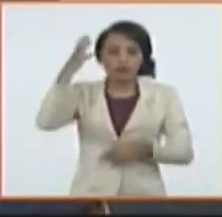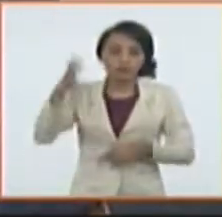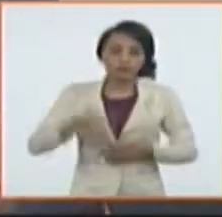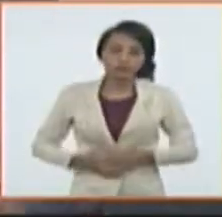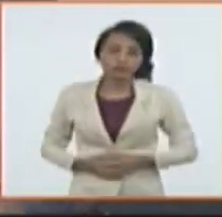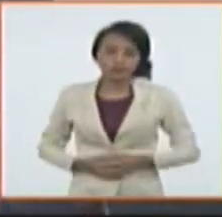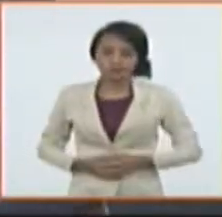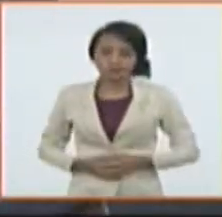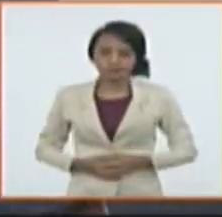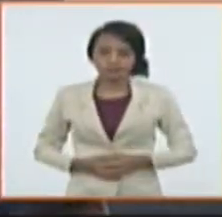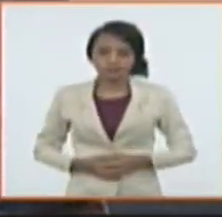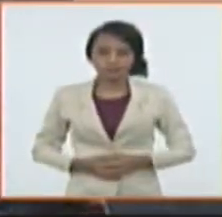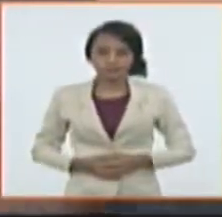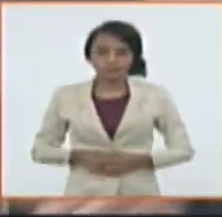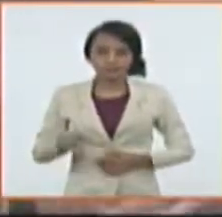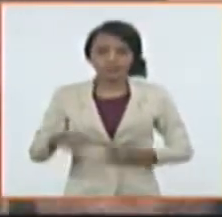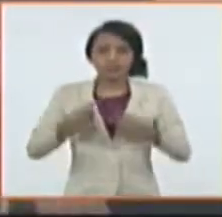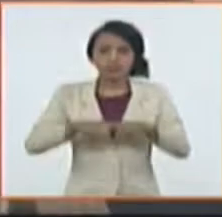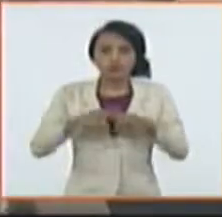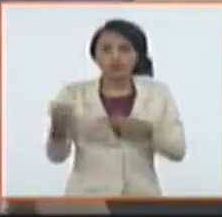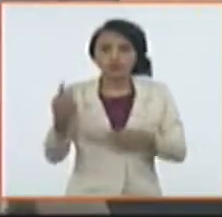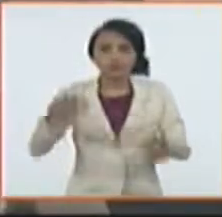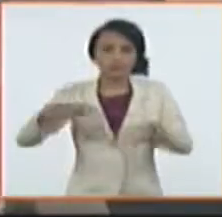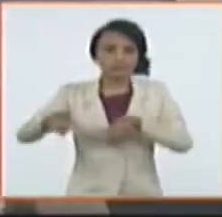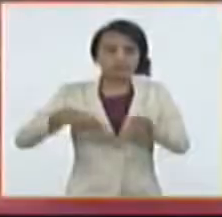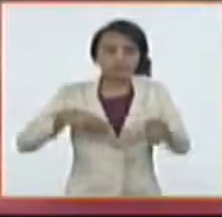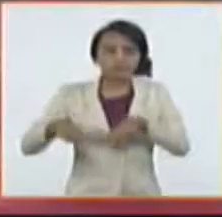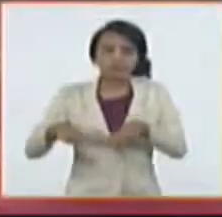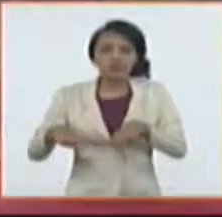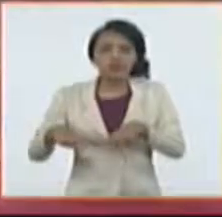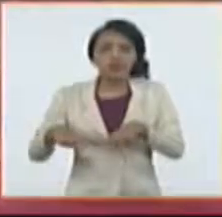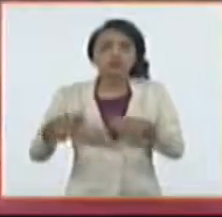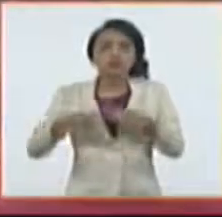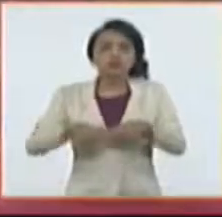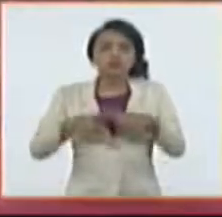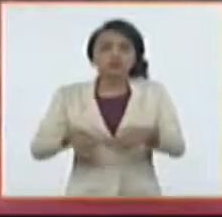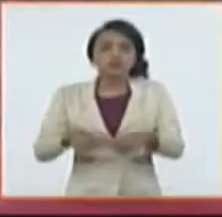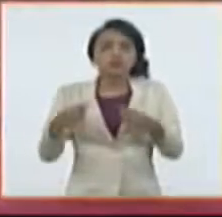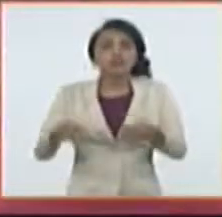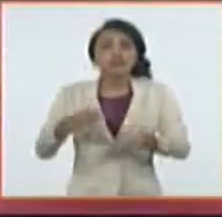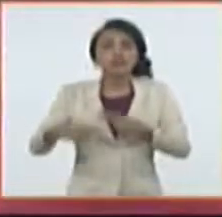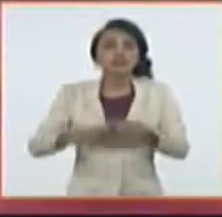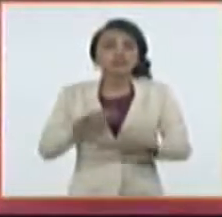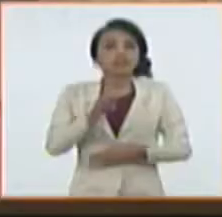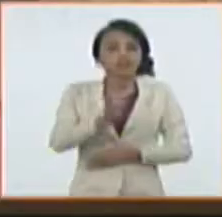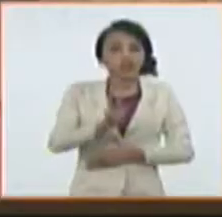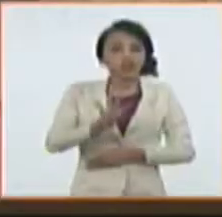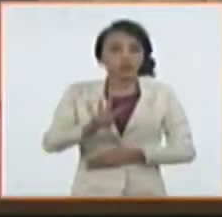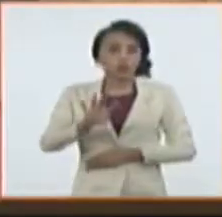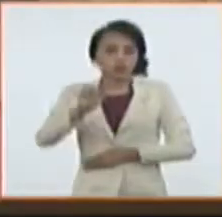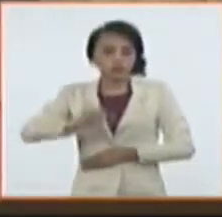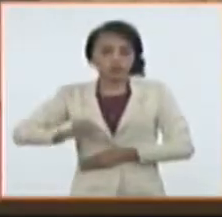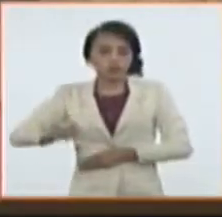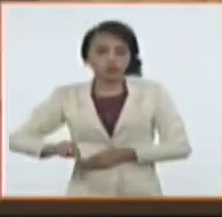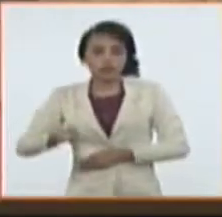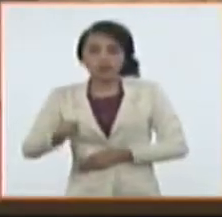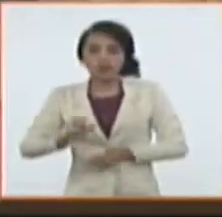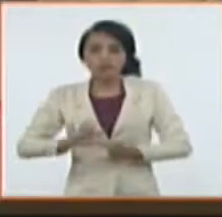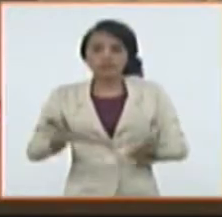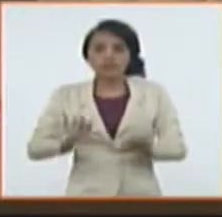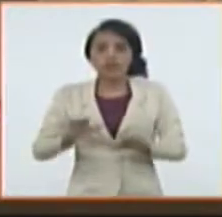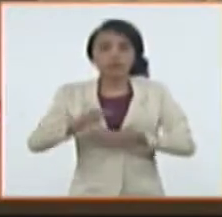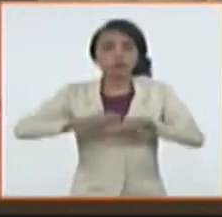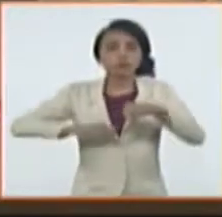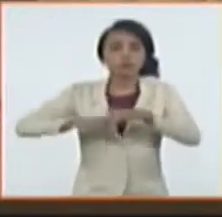Aquí las soluciones no pueden ser administrativas, aquí las soluciones no las pueden determinar 3 o 4 gentes que estén en una determinada estructura sin contar